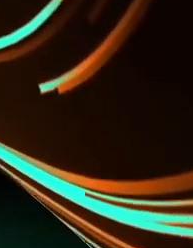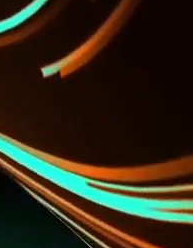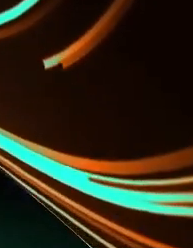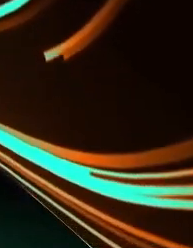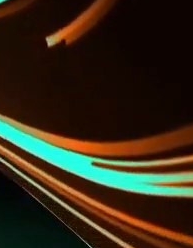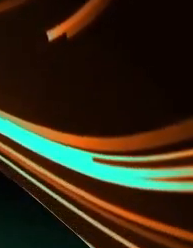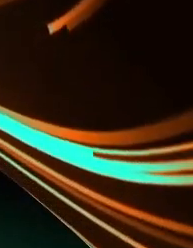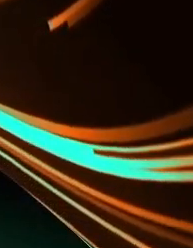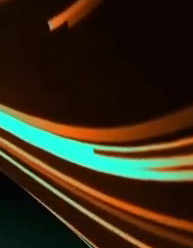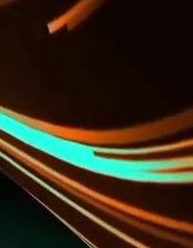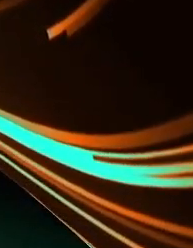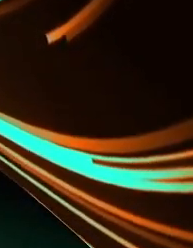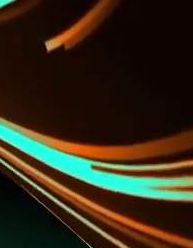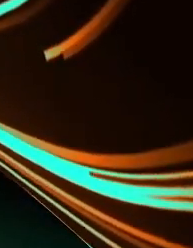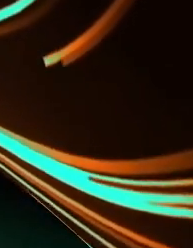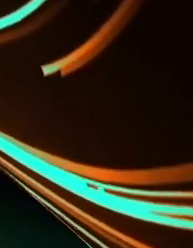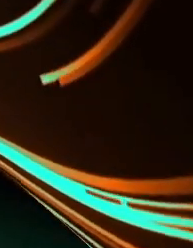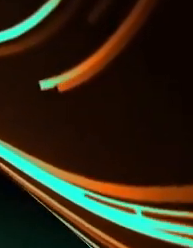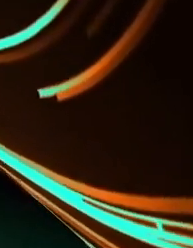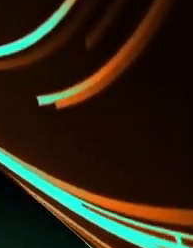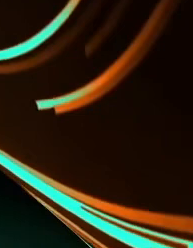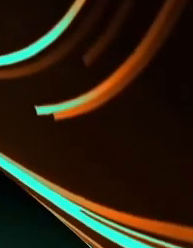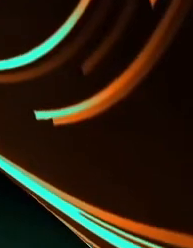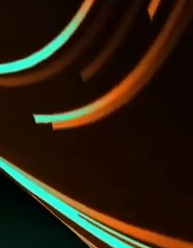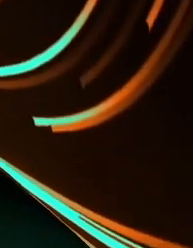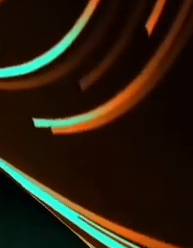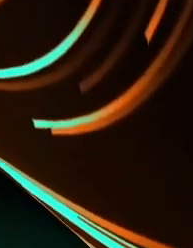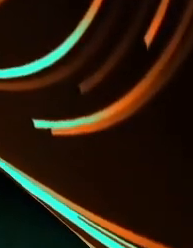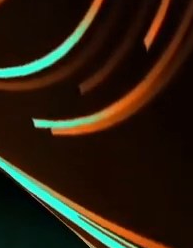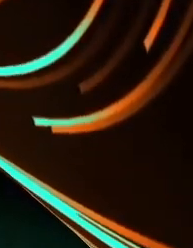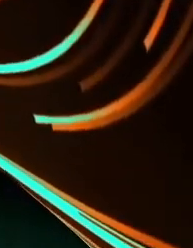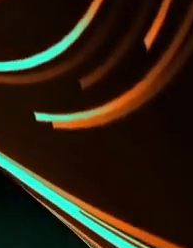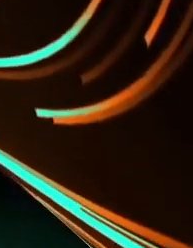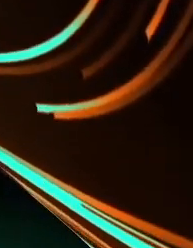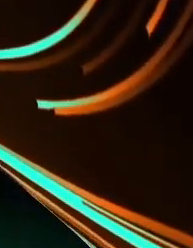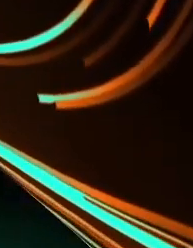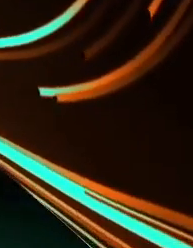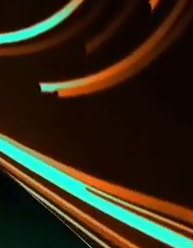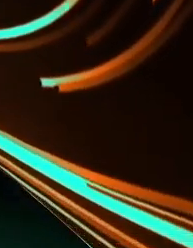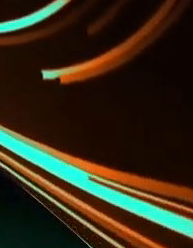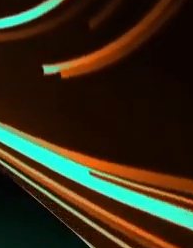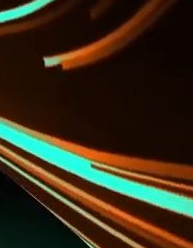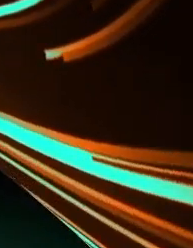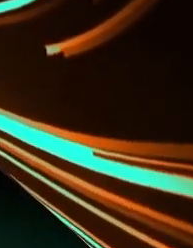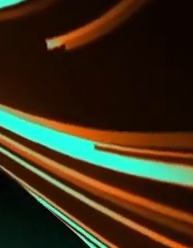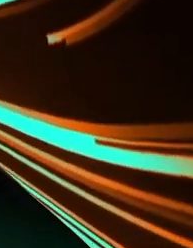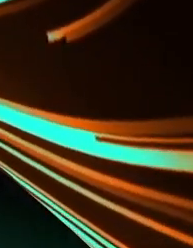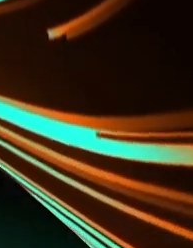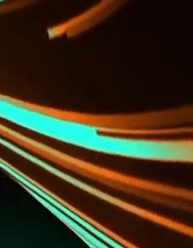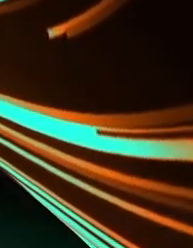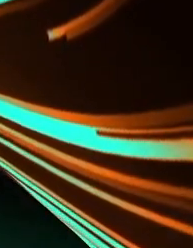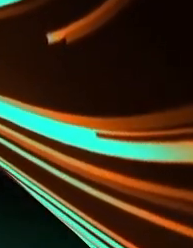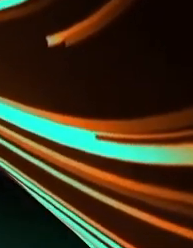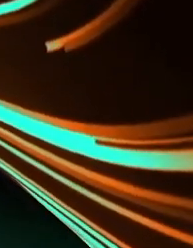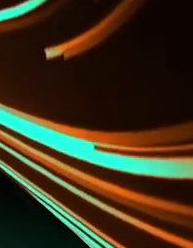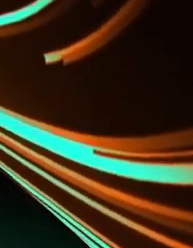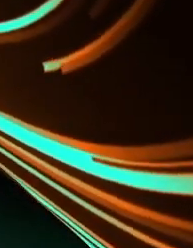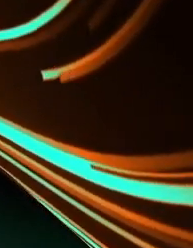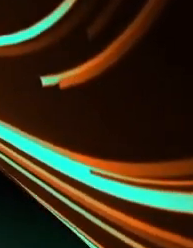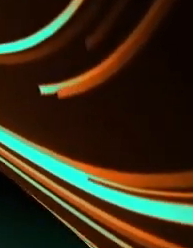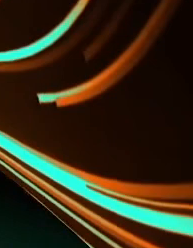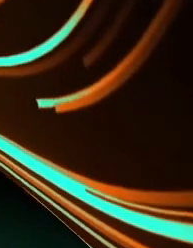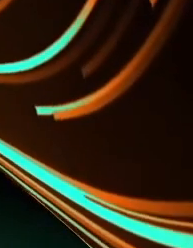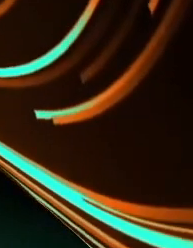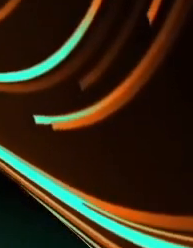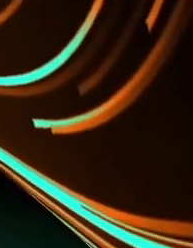promedio 75 PSU. Vamos a decir que es la salinidad promedio del mar y lo que se descarga en la salmuera es un